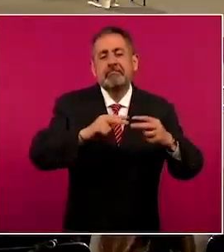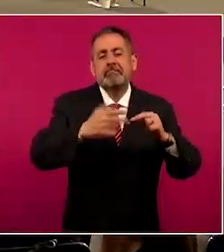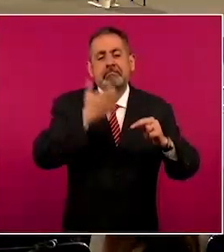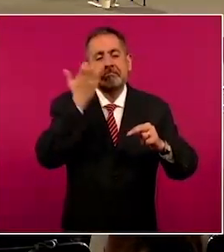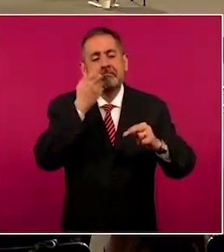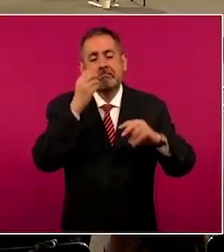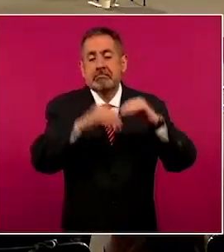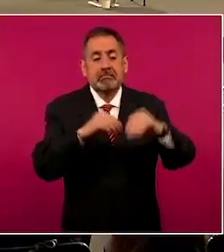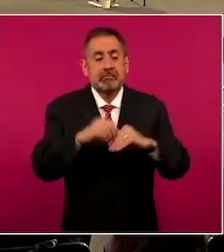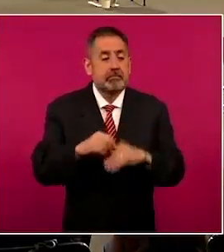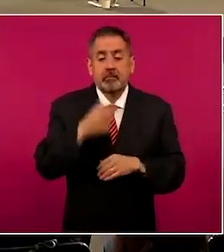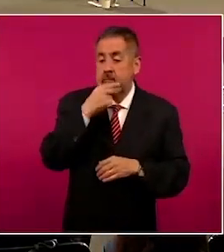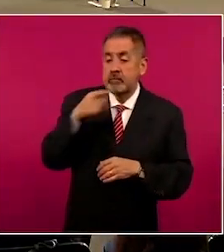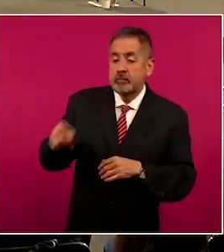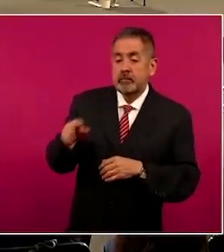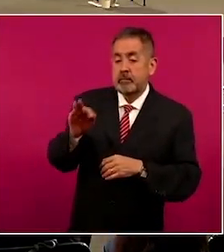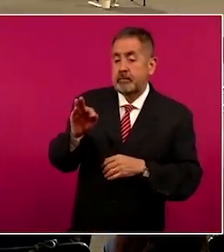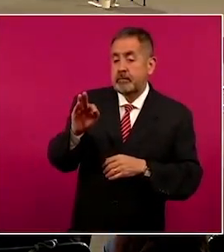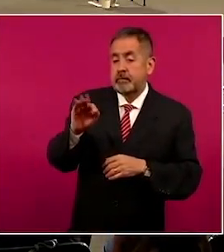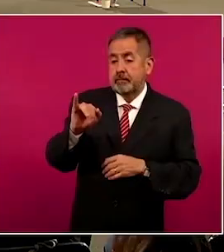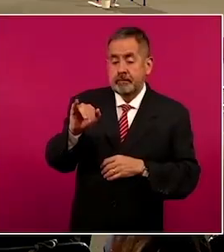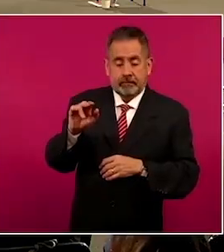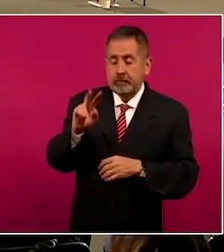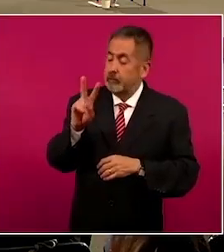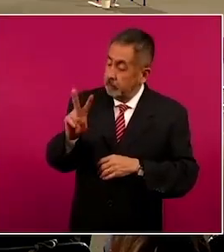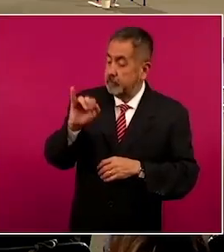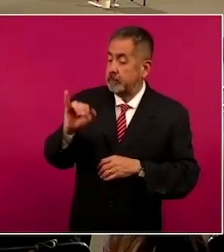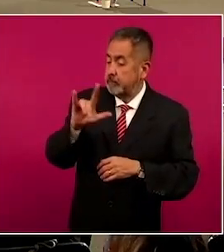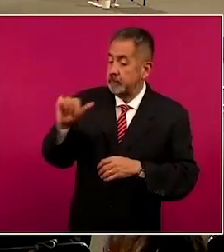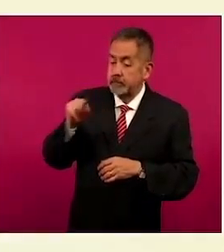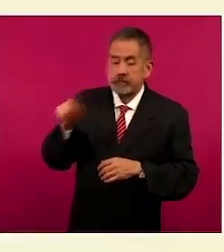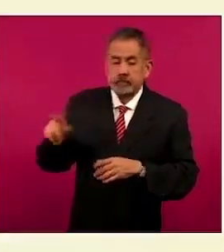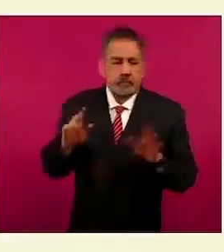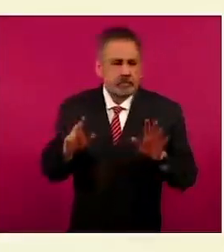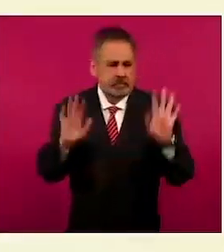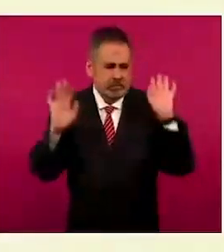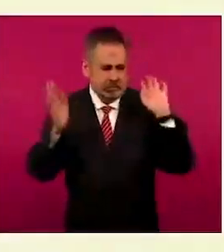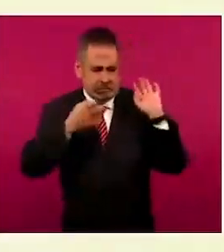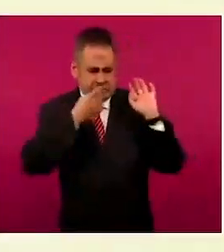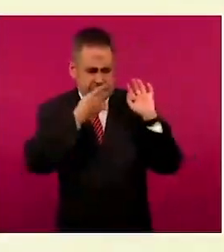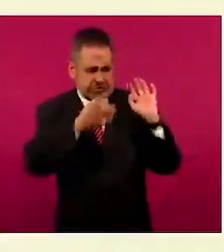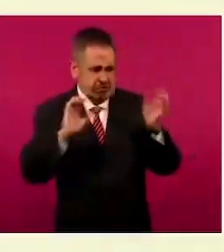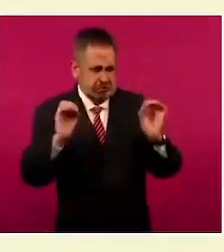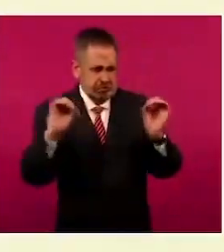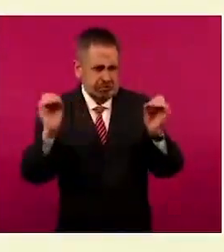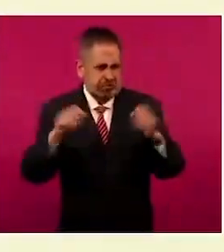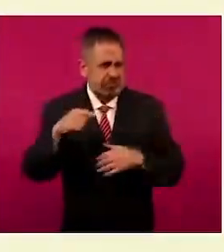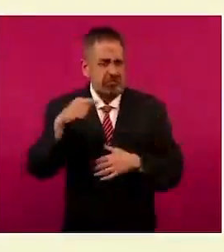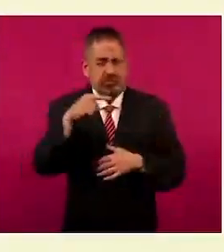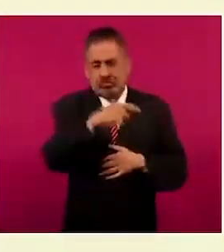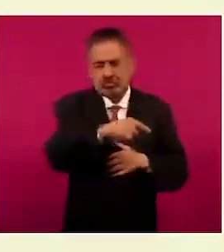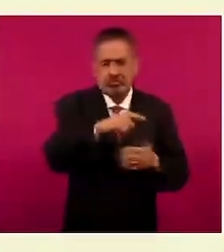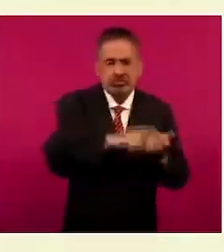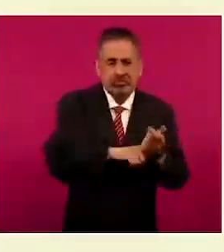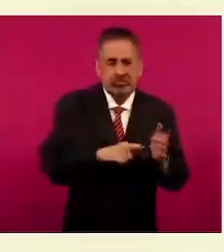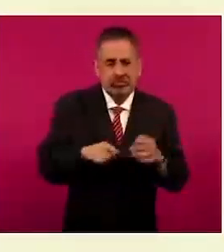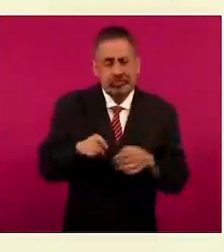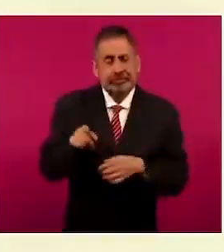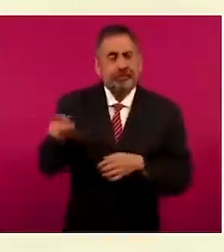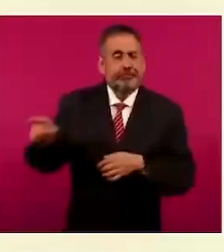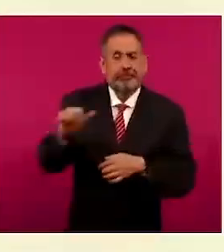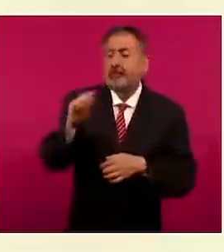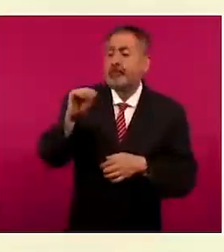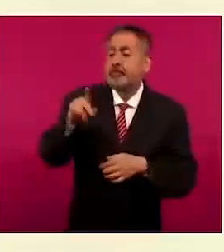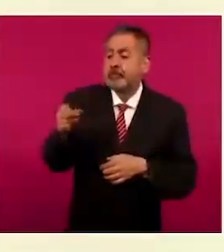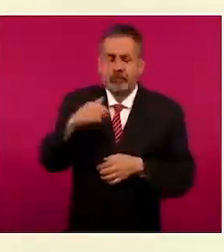que es el testigo protegido que ya decíamos aclaro yo nos dije que el candidato presidencial refiriéndose